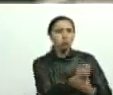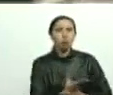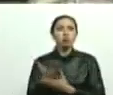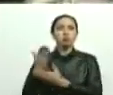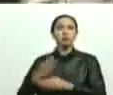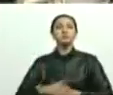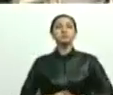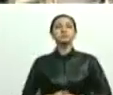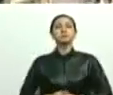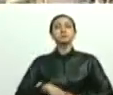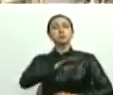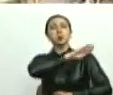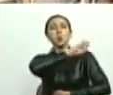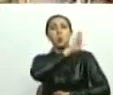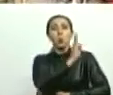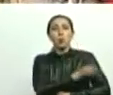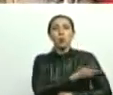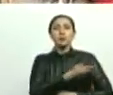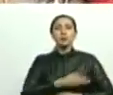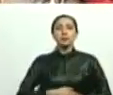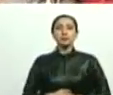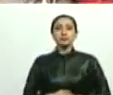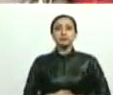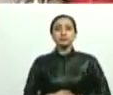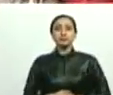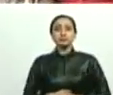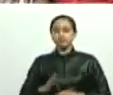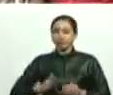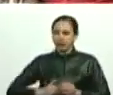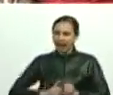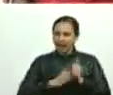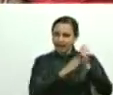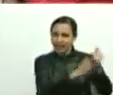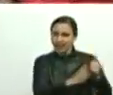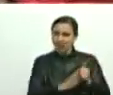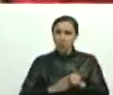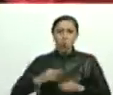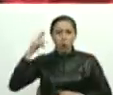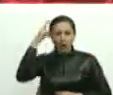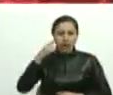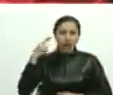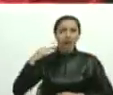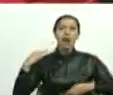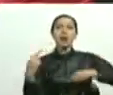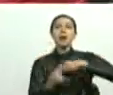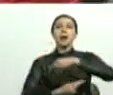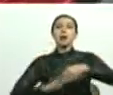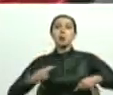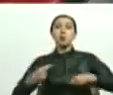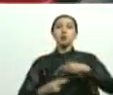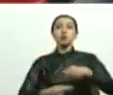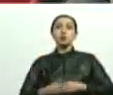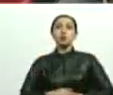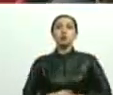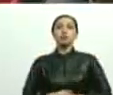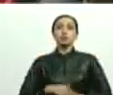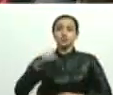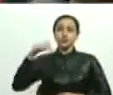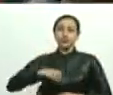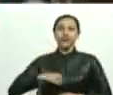con fuerza el liderazgo real de la revolución. Esta